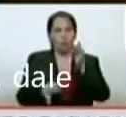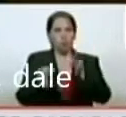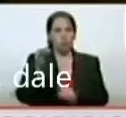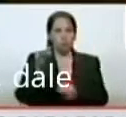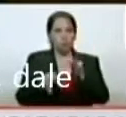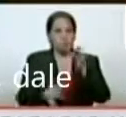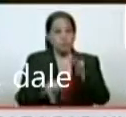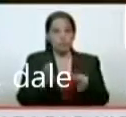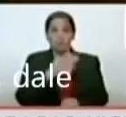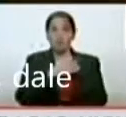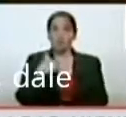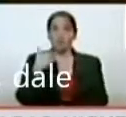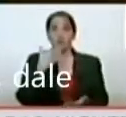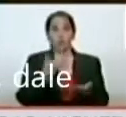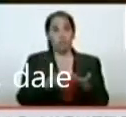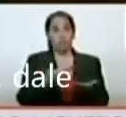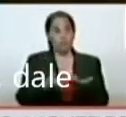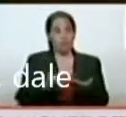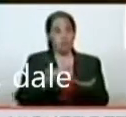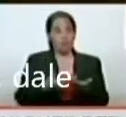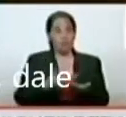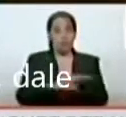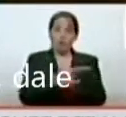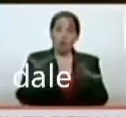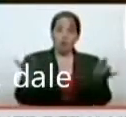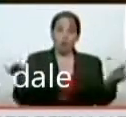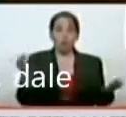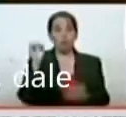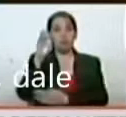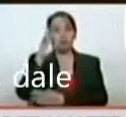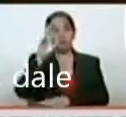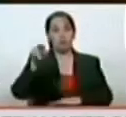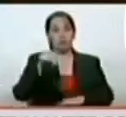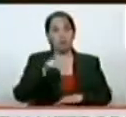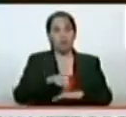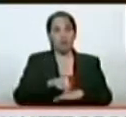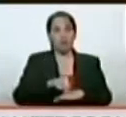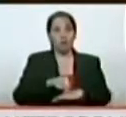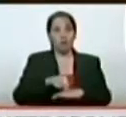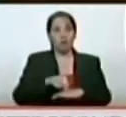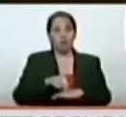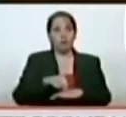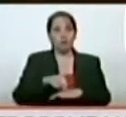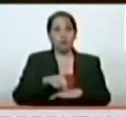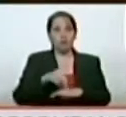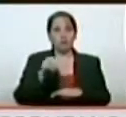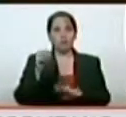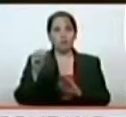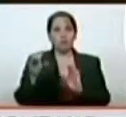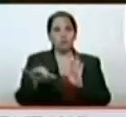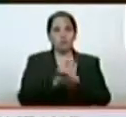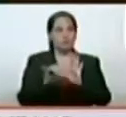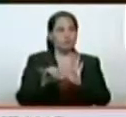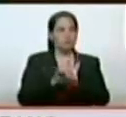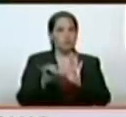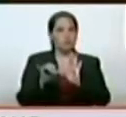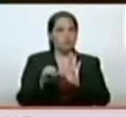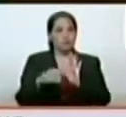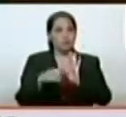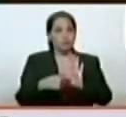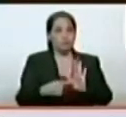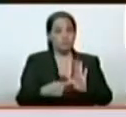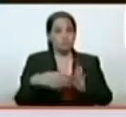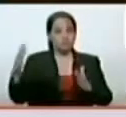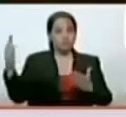Y quiero pedir ante esta honorable Asamblea Nacional Constituyente que sea levantada, o sea, mejor dicho, que sea allanada la